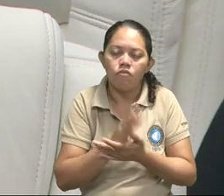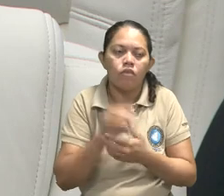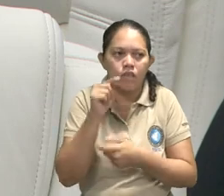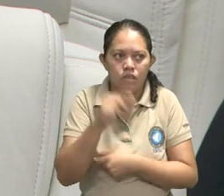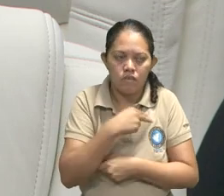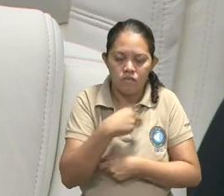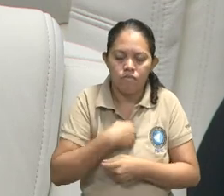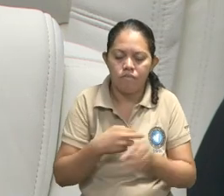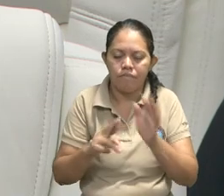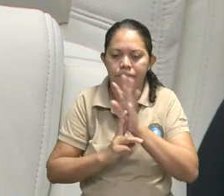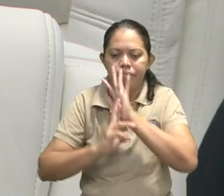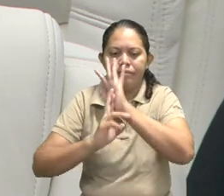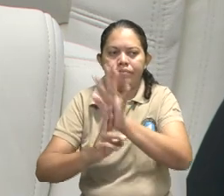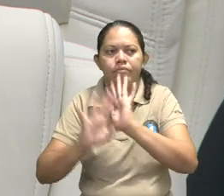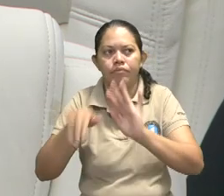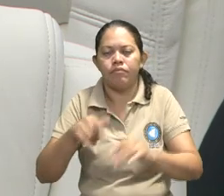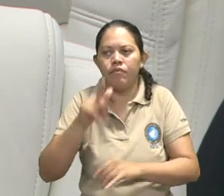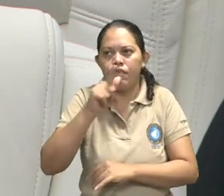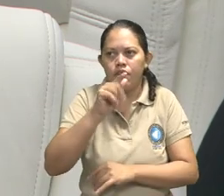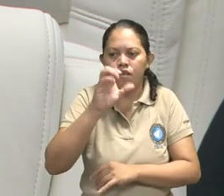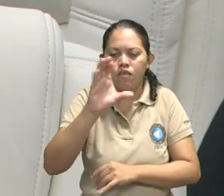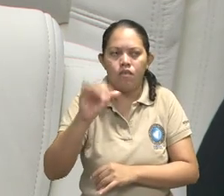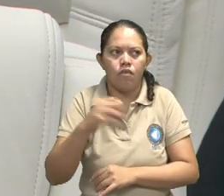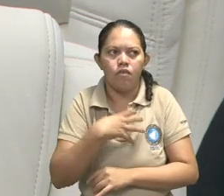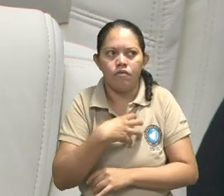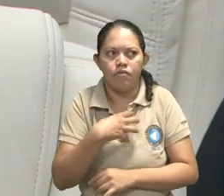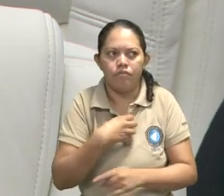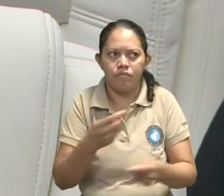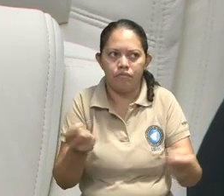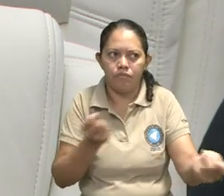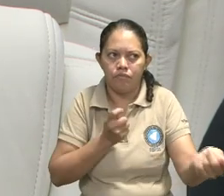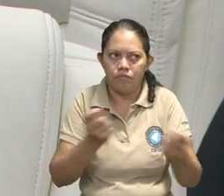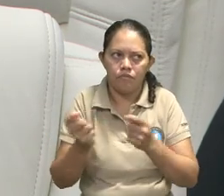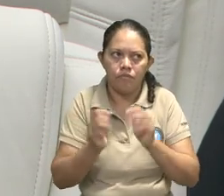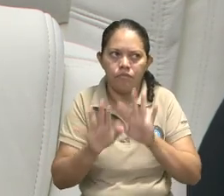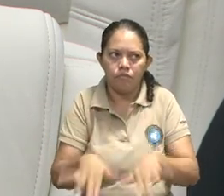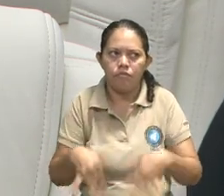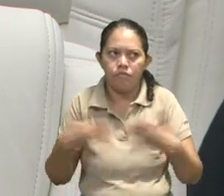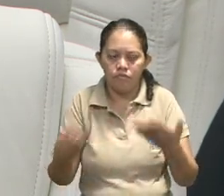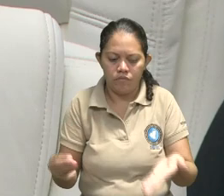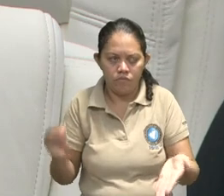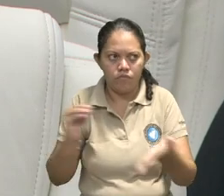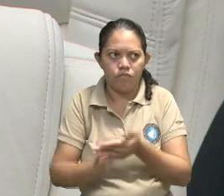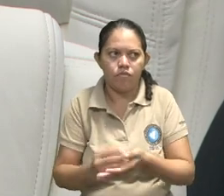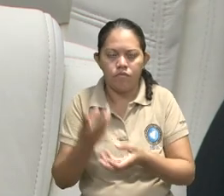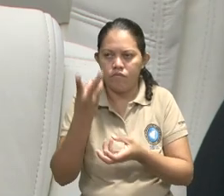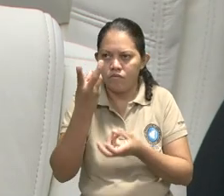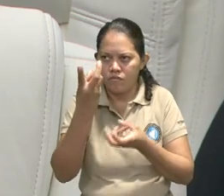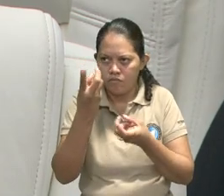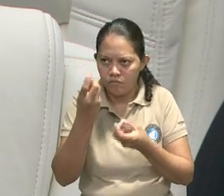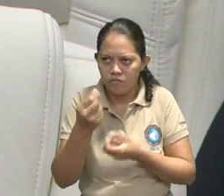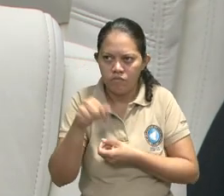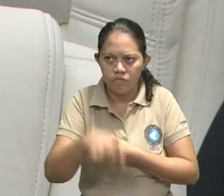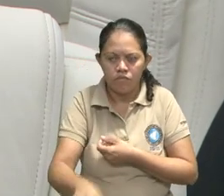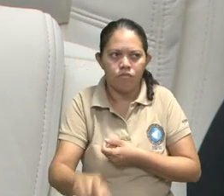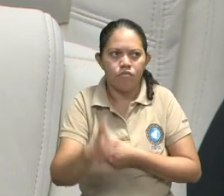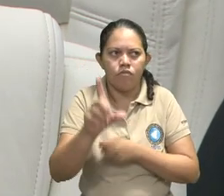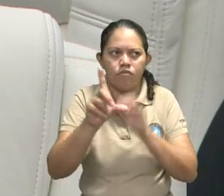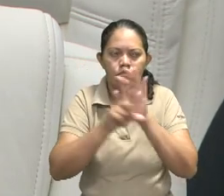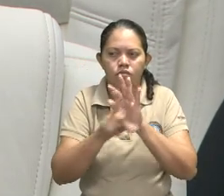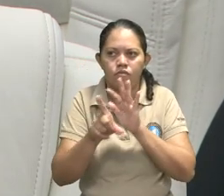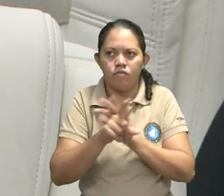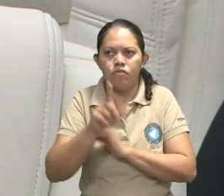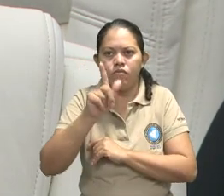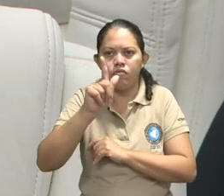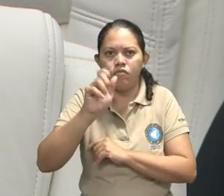como resultado, Telcor pasa a ser un ente regulador. Por lo tanto, a la fecha, lo que establece la ley orgánica de